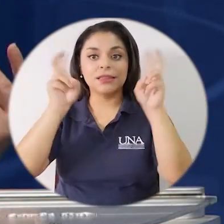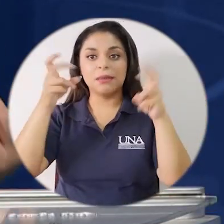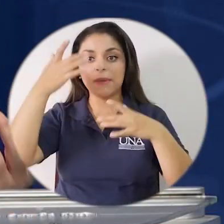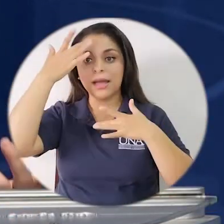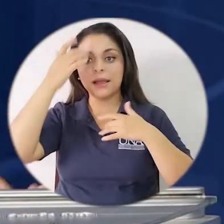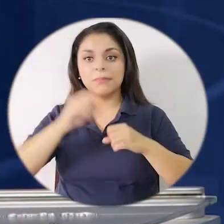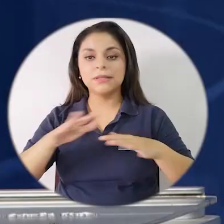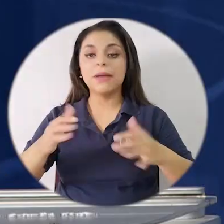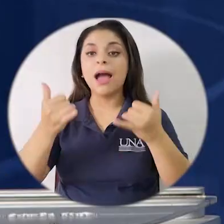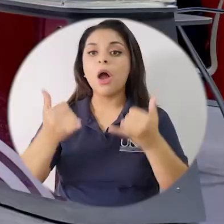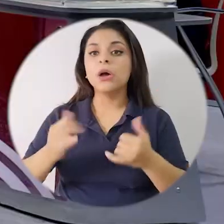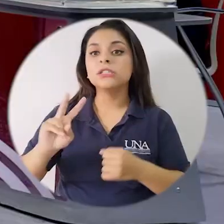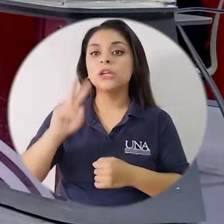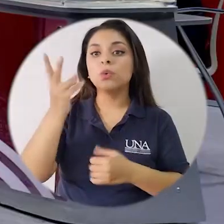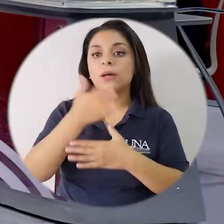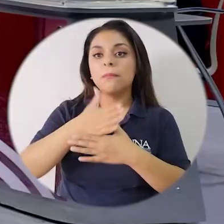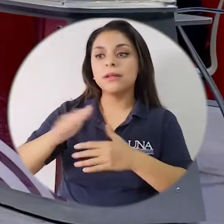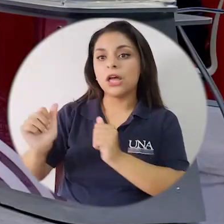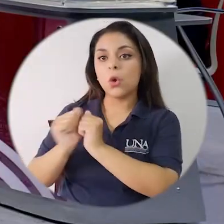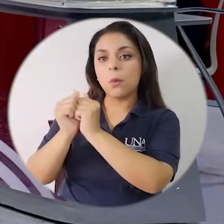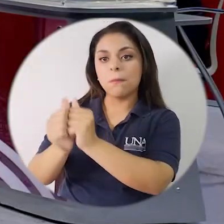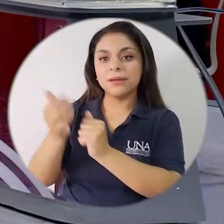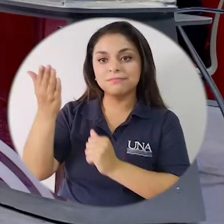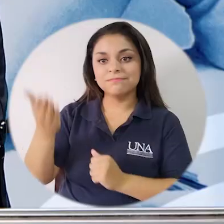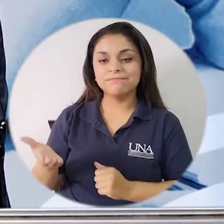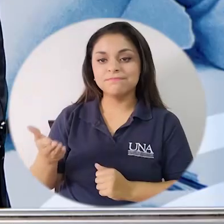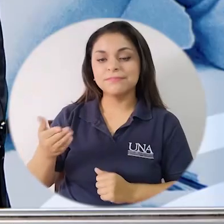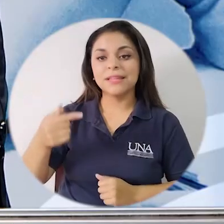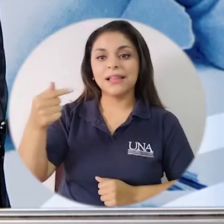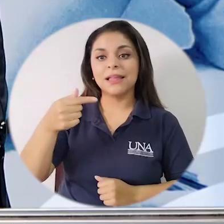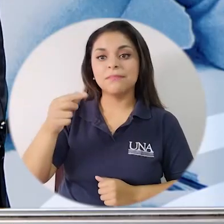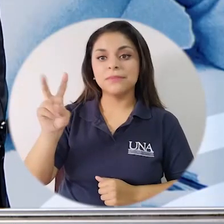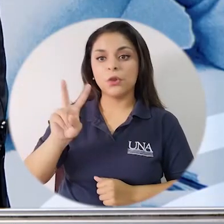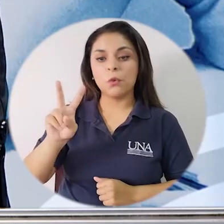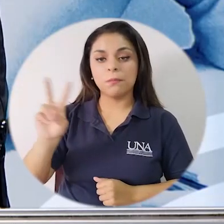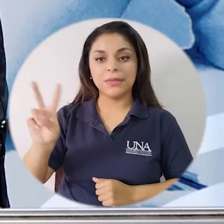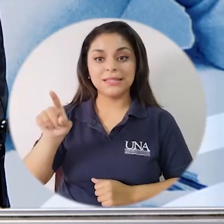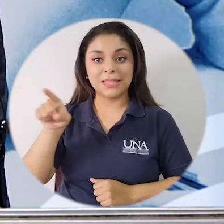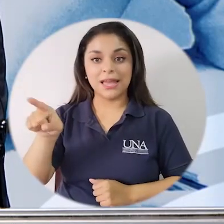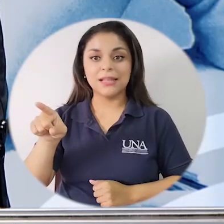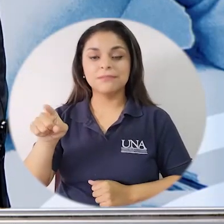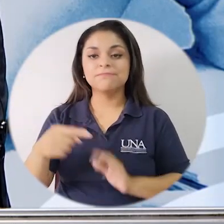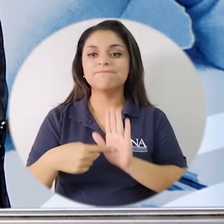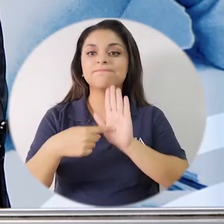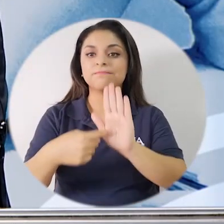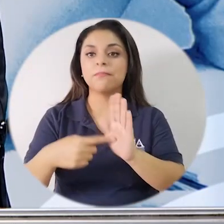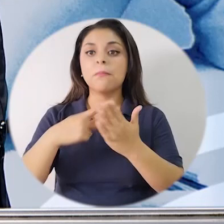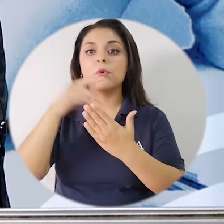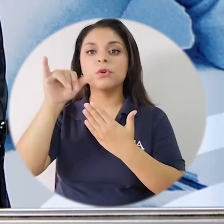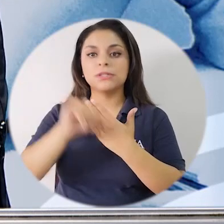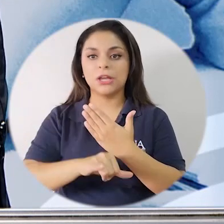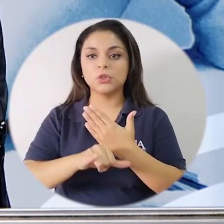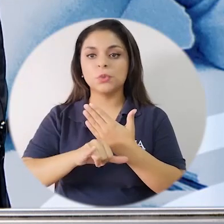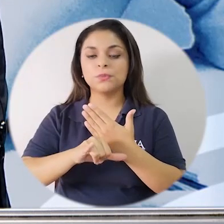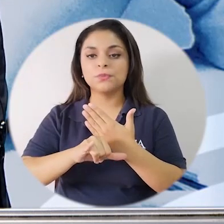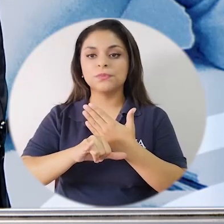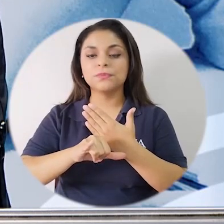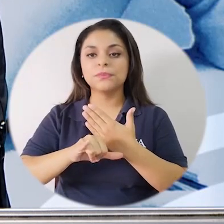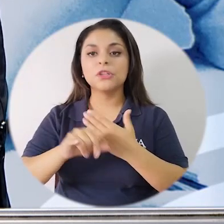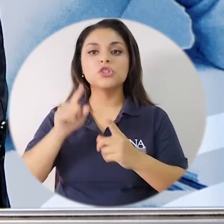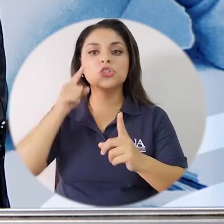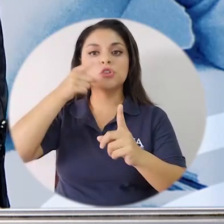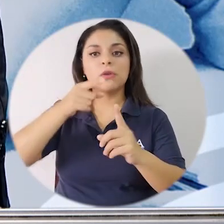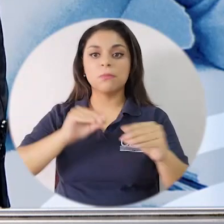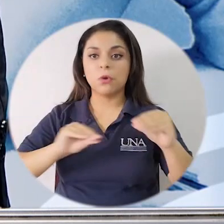nos acompaña en este segundo bloque Gretel Villalobos Víquez, quien representa el proyecto Red Centroamericana de Investigación Aplicada en Niñez y Adolescencia